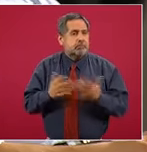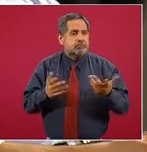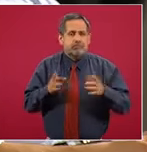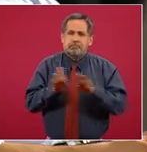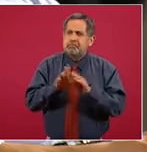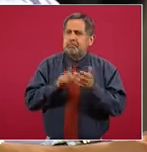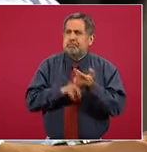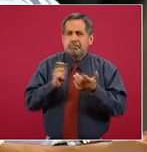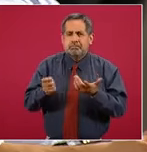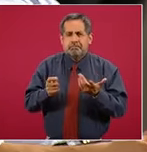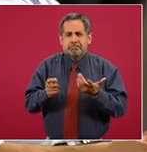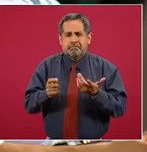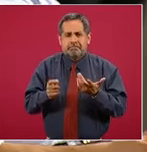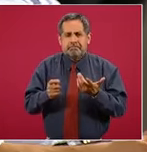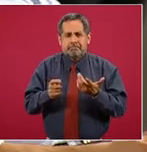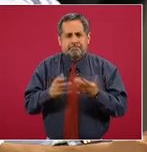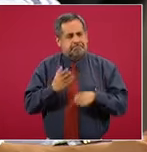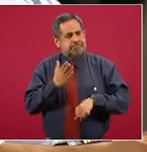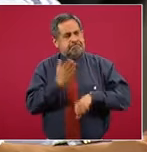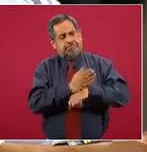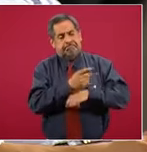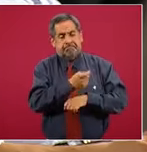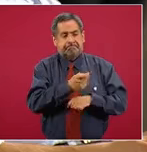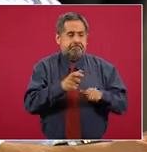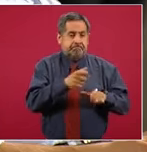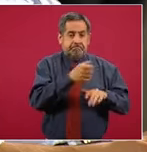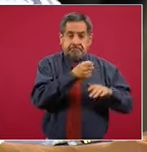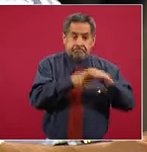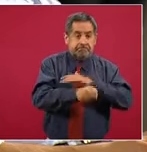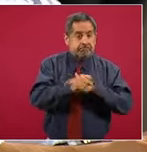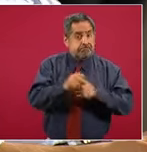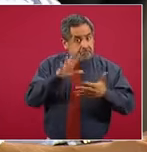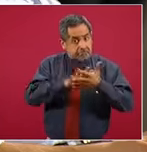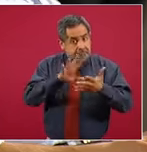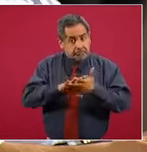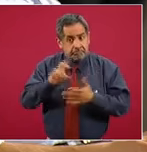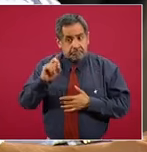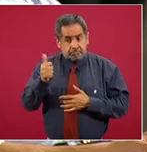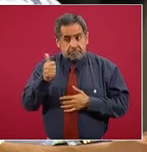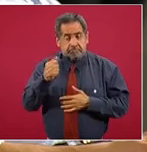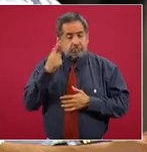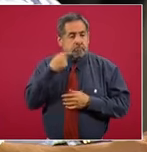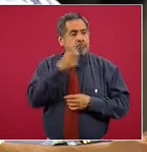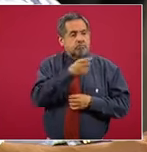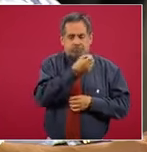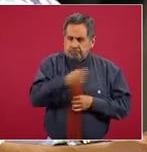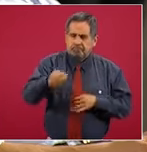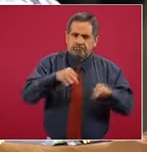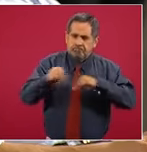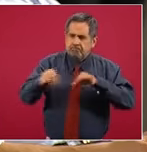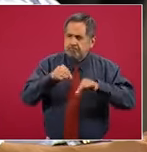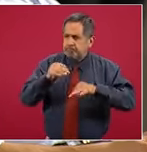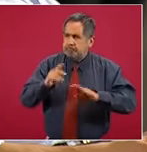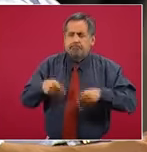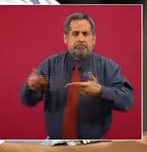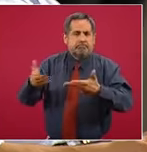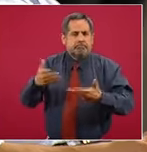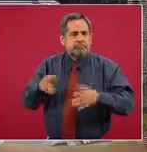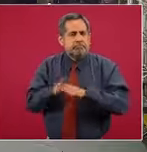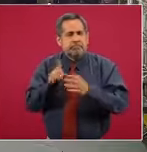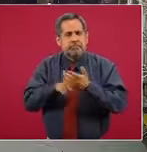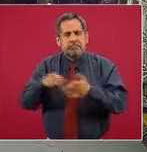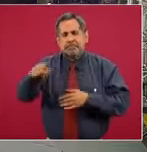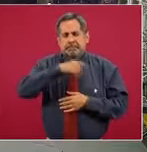ahora sí que restricciones en cuanto a cárcel, 36 horas, o trabajo comunitario. Entonces, quisiera saber cuáles son